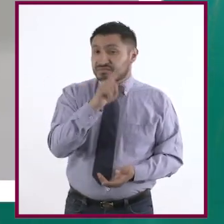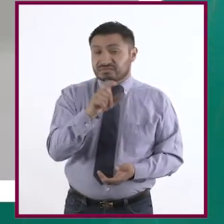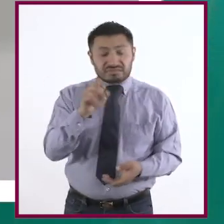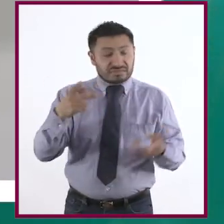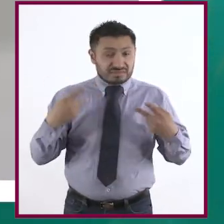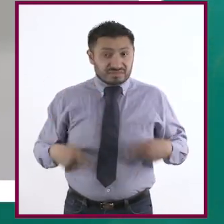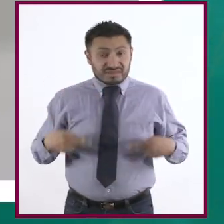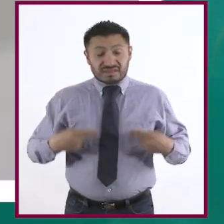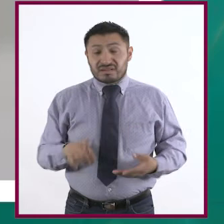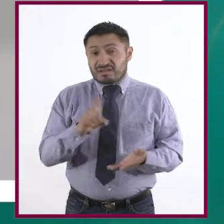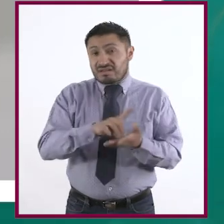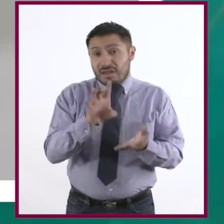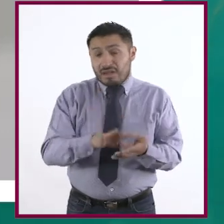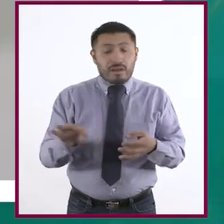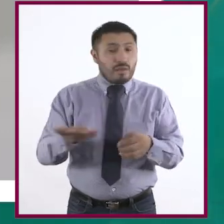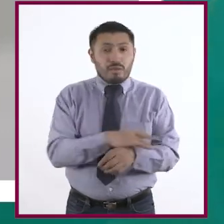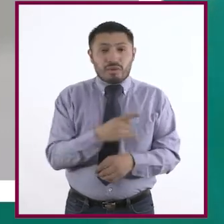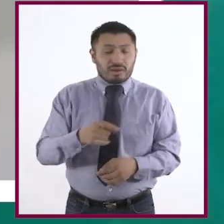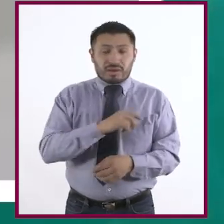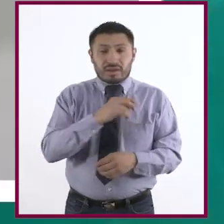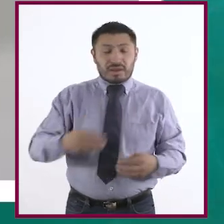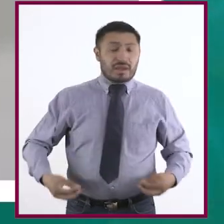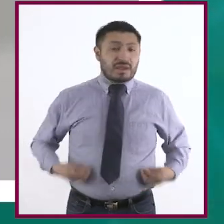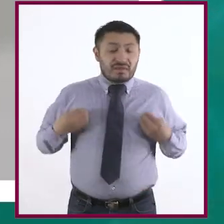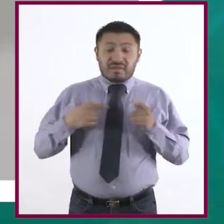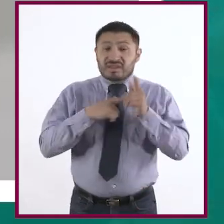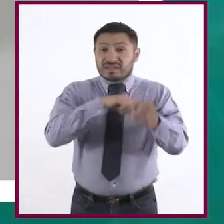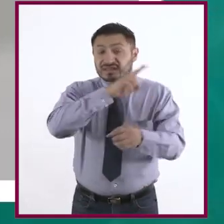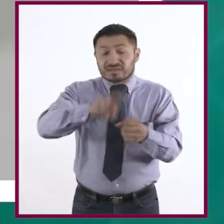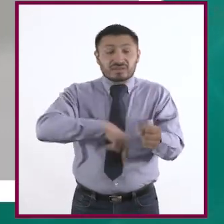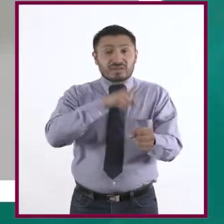vida pasa, los accidentes pasan, porque no